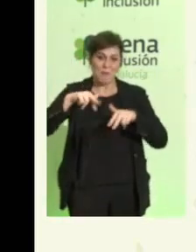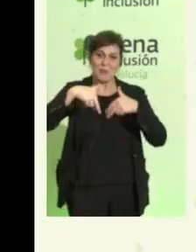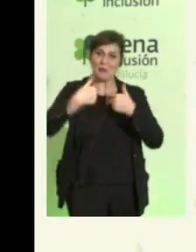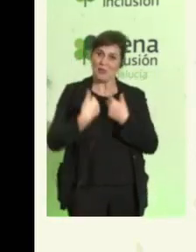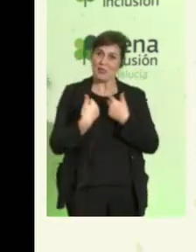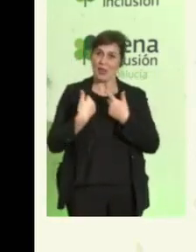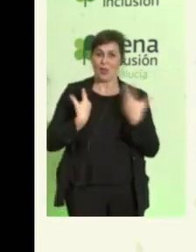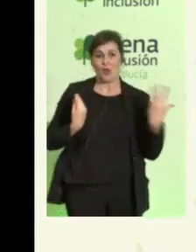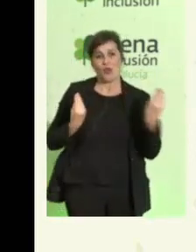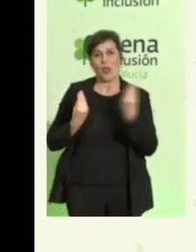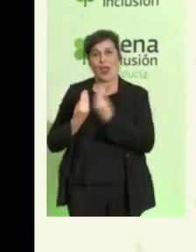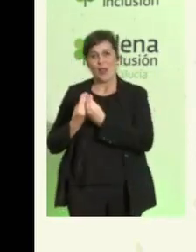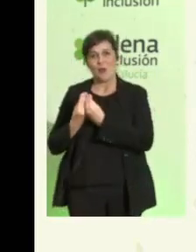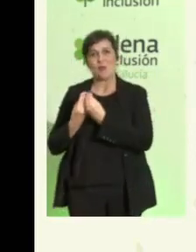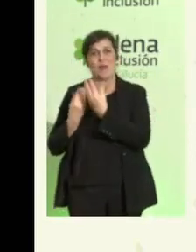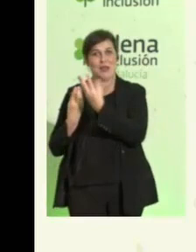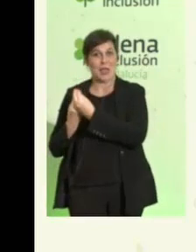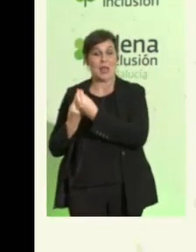compartirla con todos.